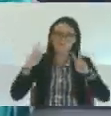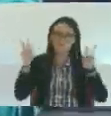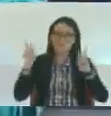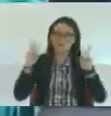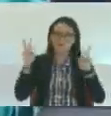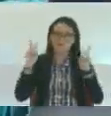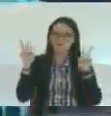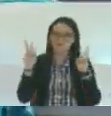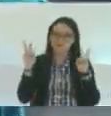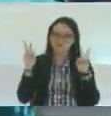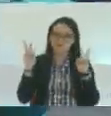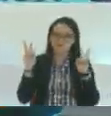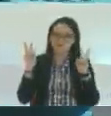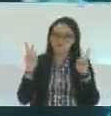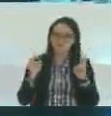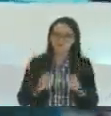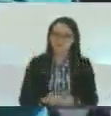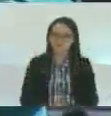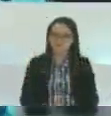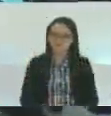Guayana!